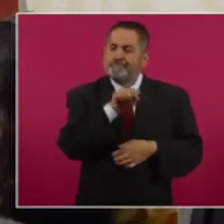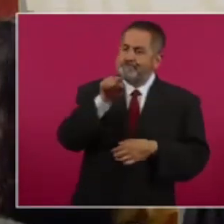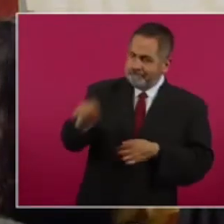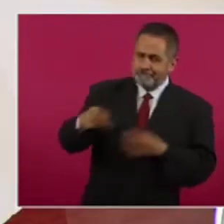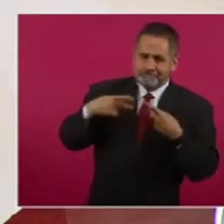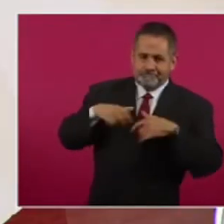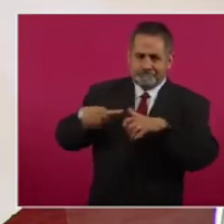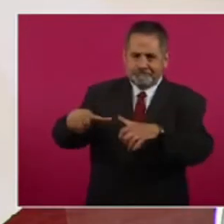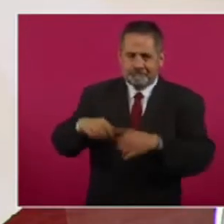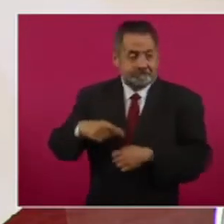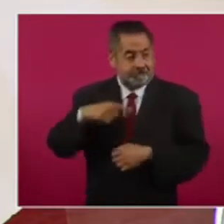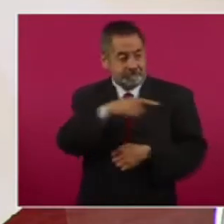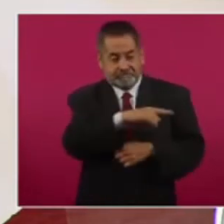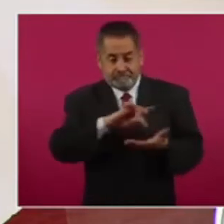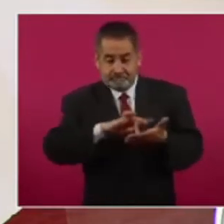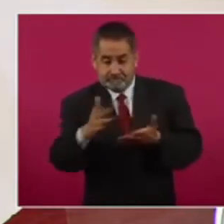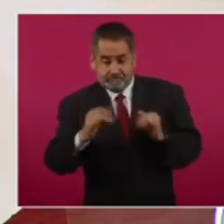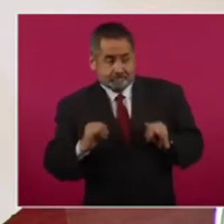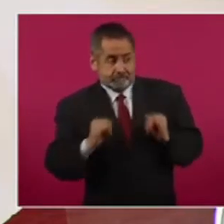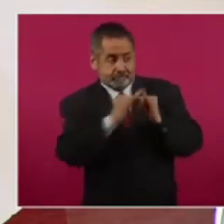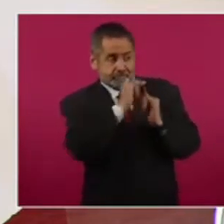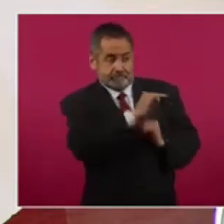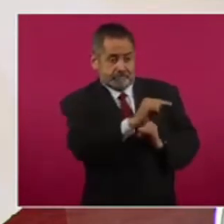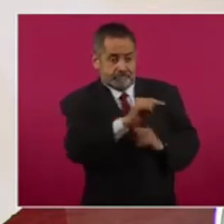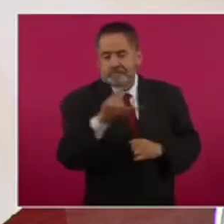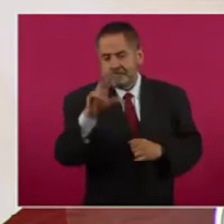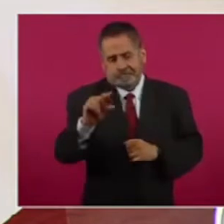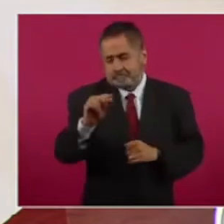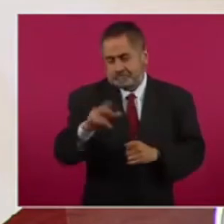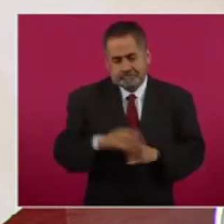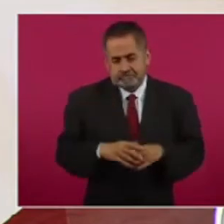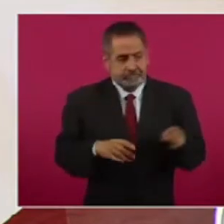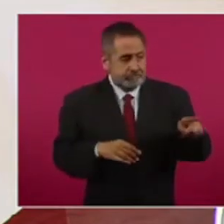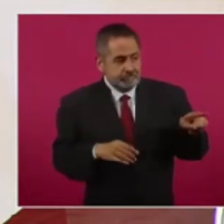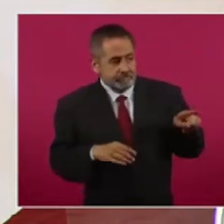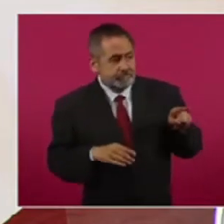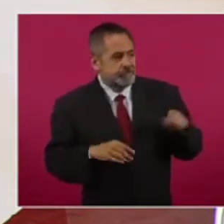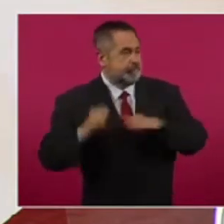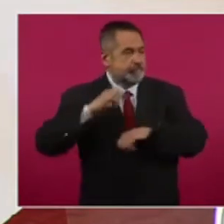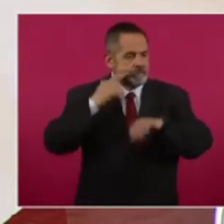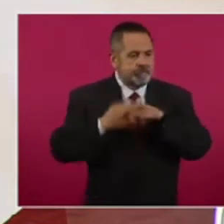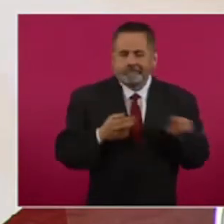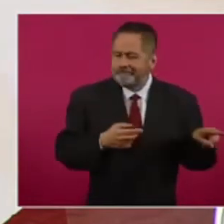los institutos, no a los aparatos.